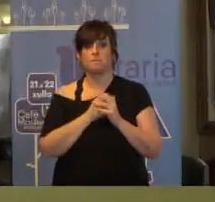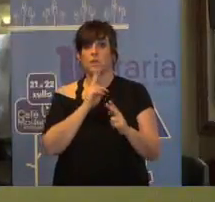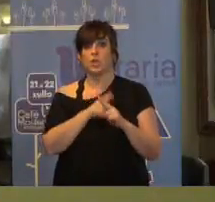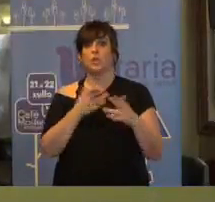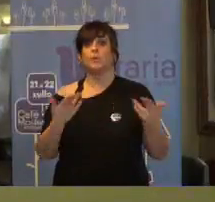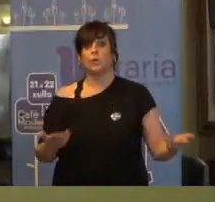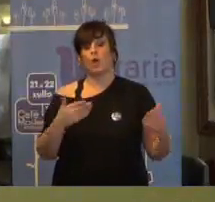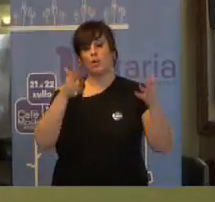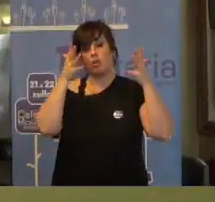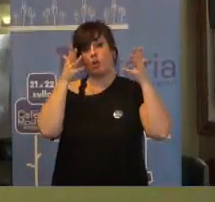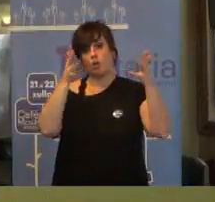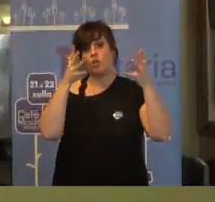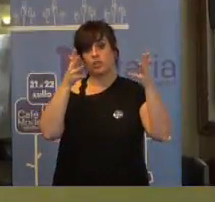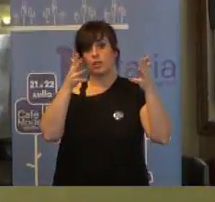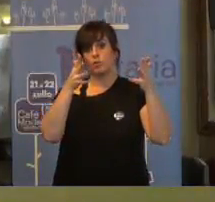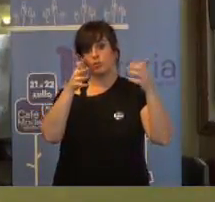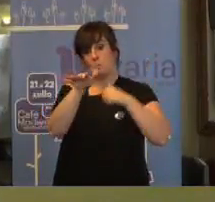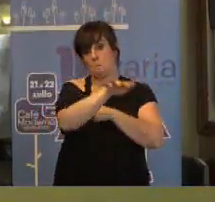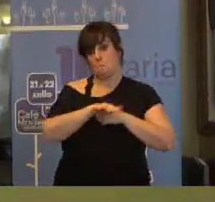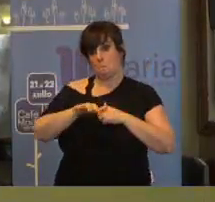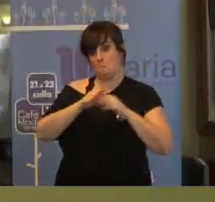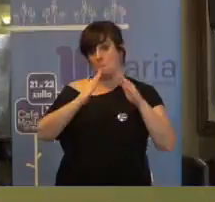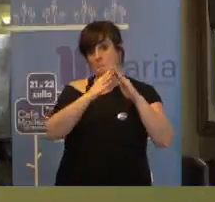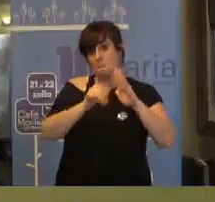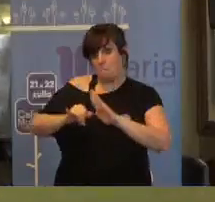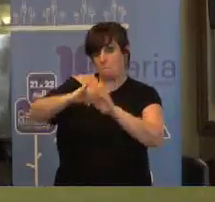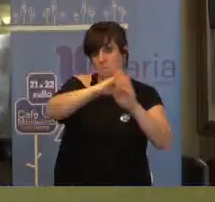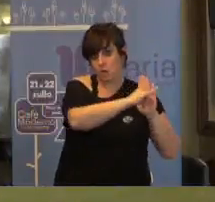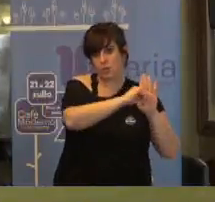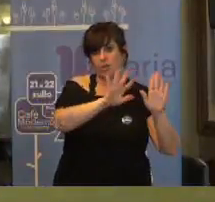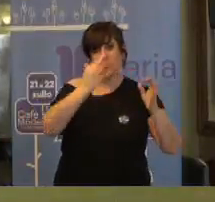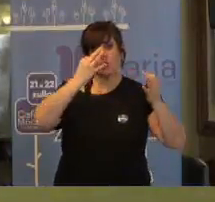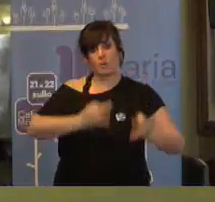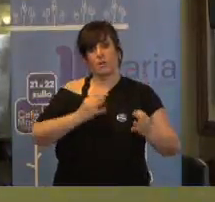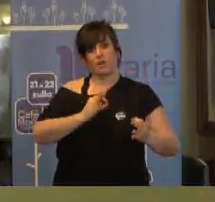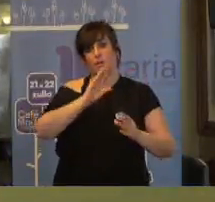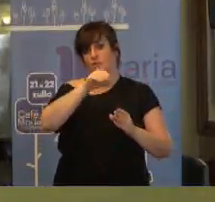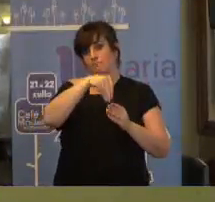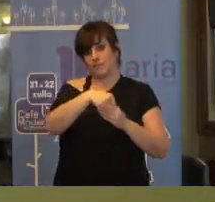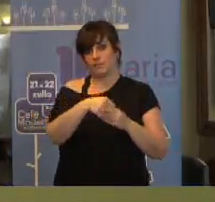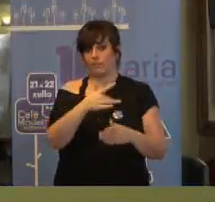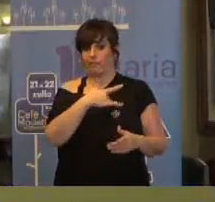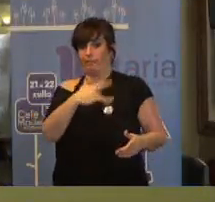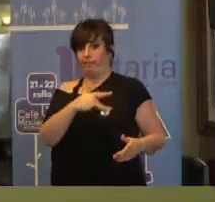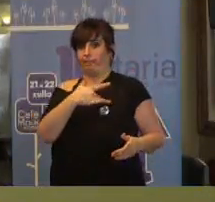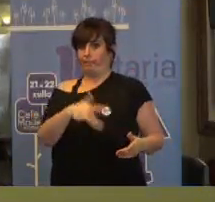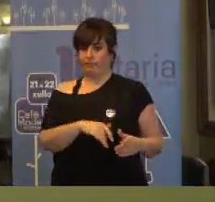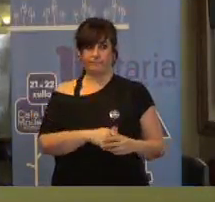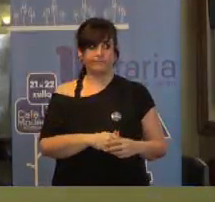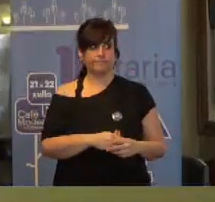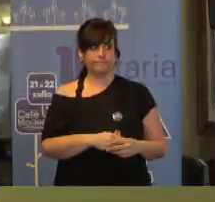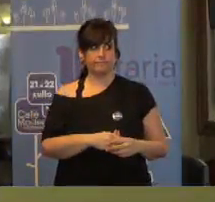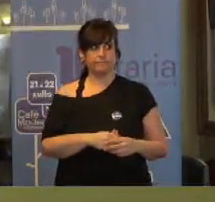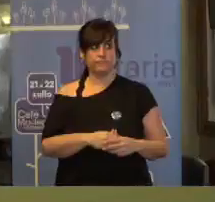consellos parroquiais, pero que na práctica ten un fondo clientelar, onde temos un plan xeral de